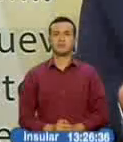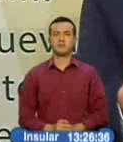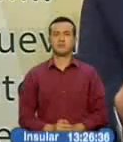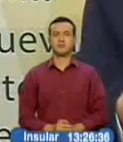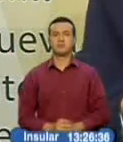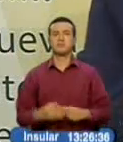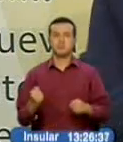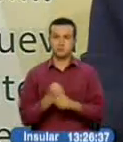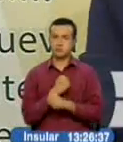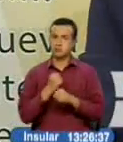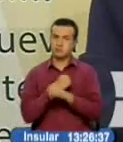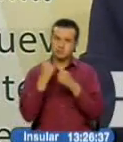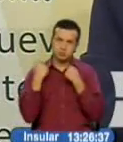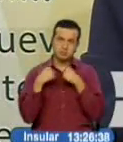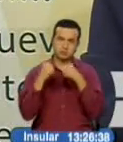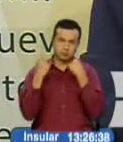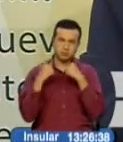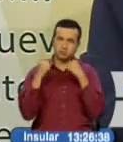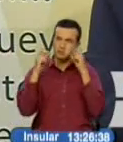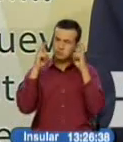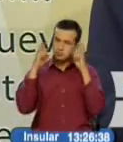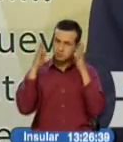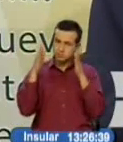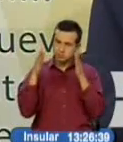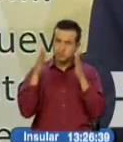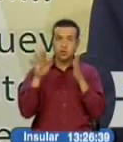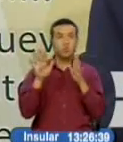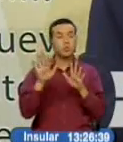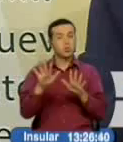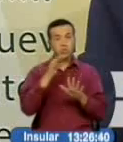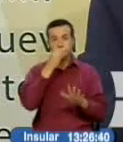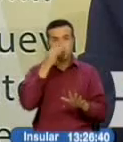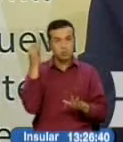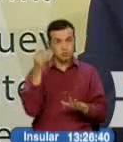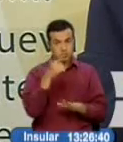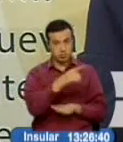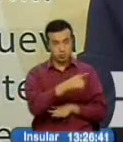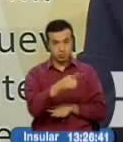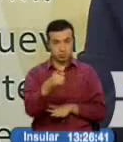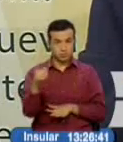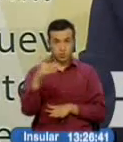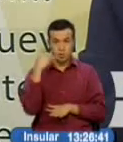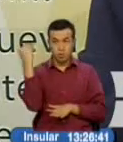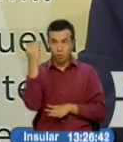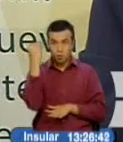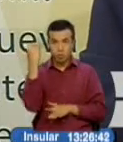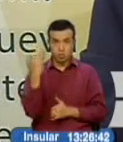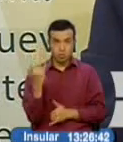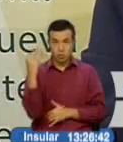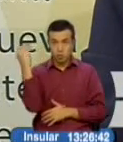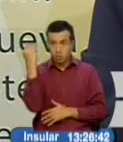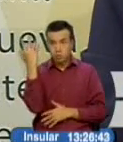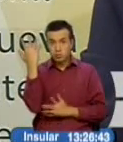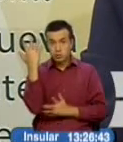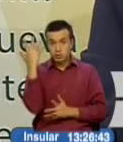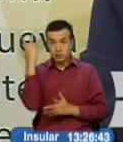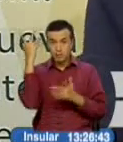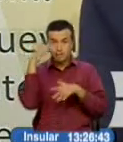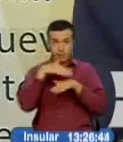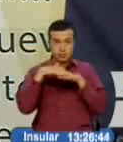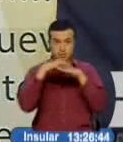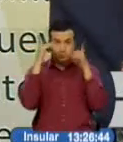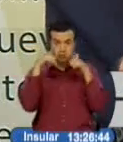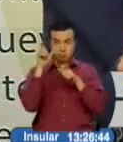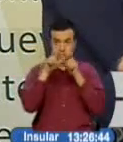Estamos trabajando intensamente sobre eso, pero no tengan ninguna duda que los jóvenes que ahora van a terminar su bachillerato